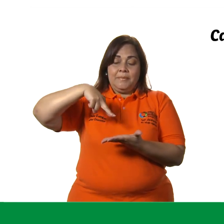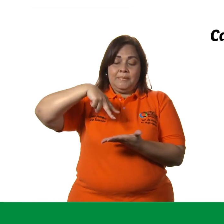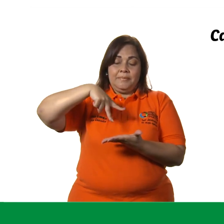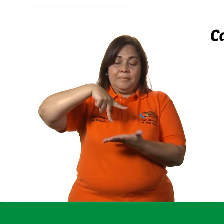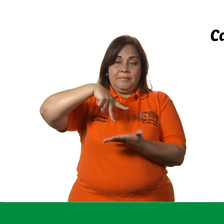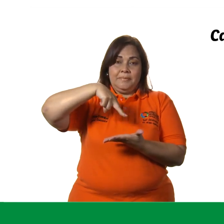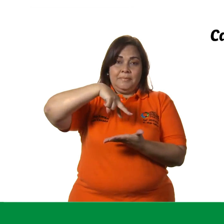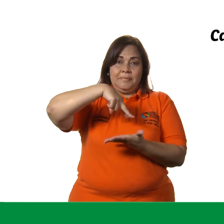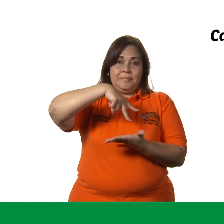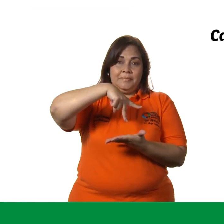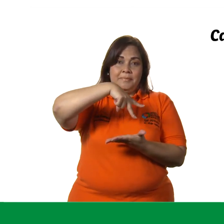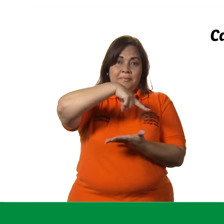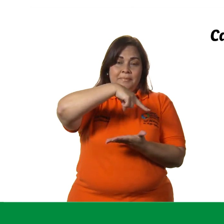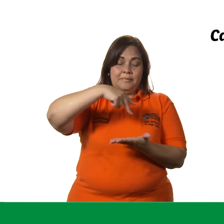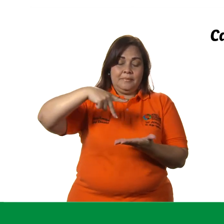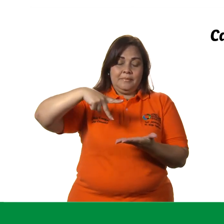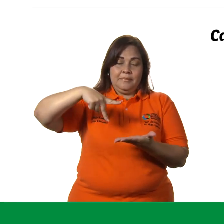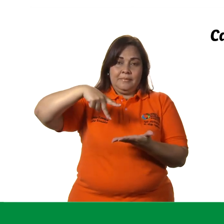caminar.